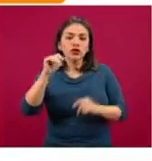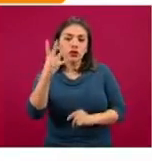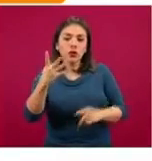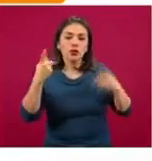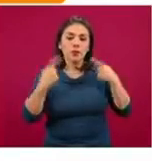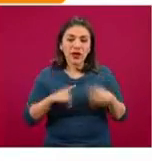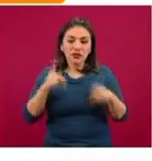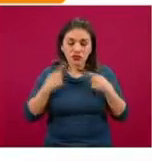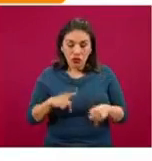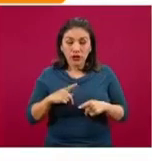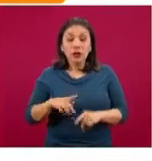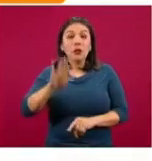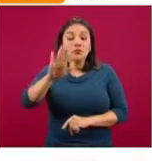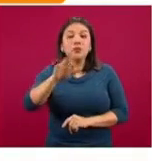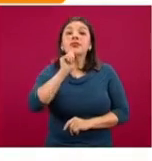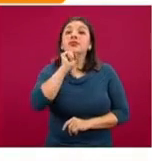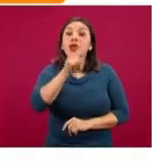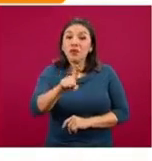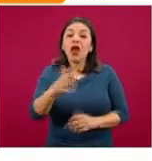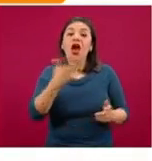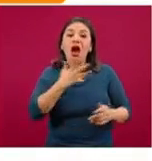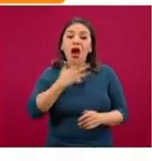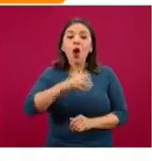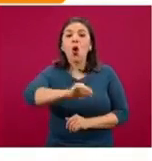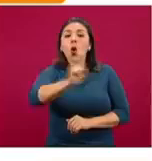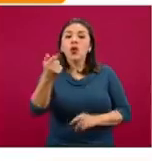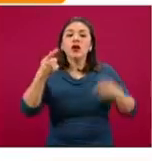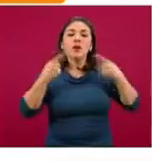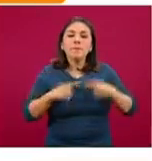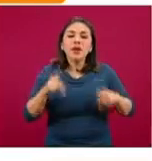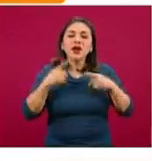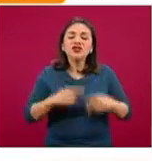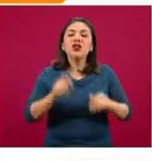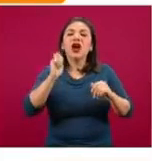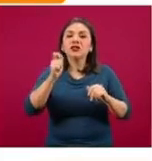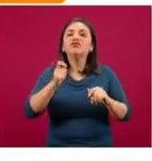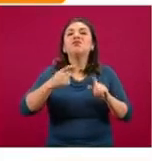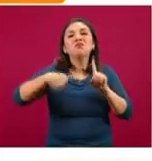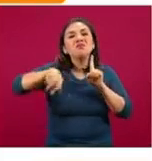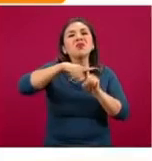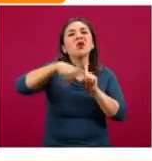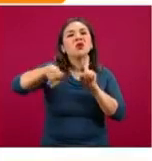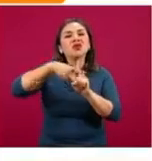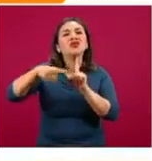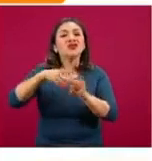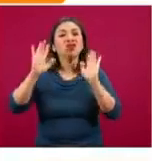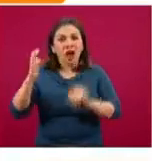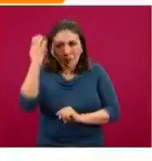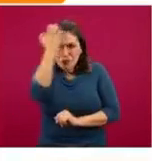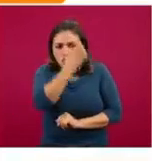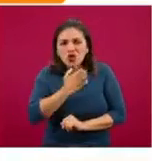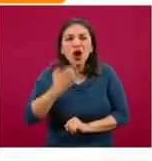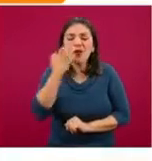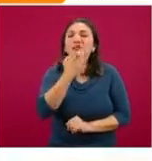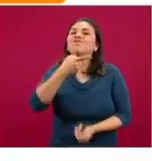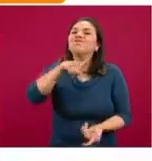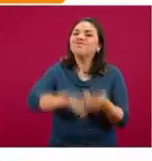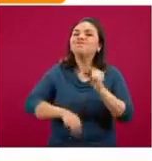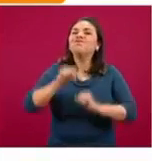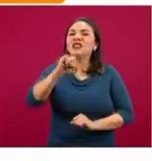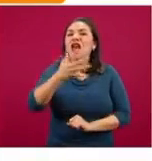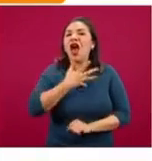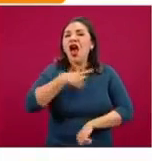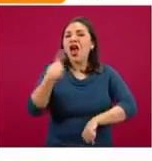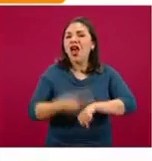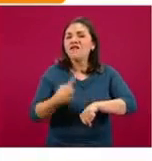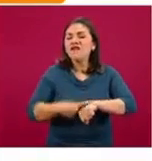1.251.784. Pero así también tenemos aquellas que han dado positivo a la prueba para el virus SARS-CoV-2